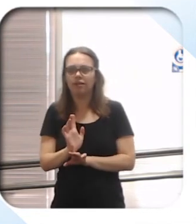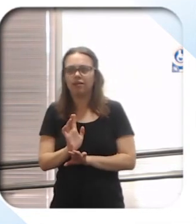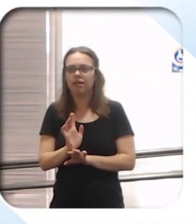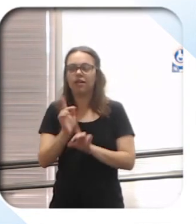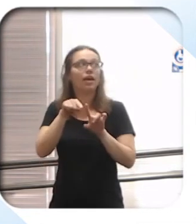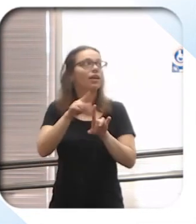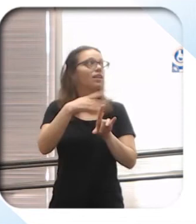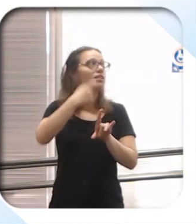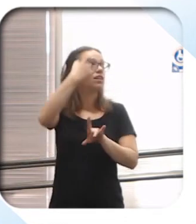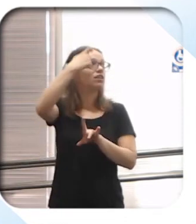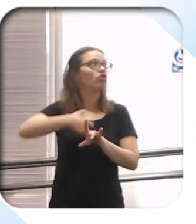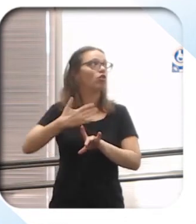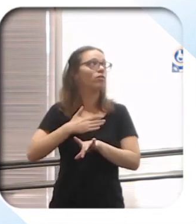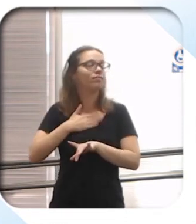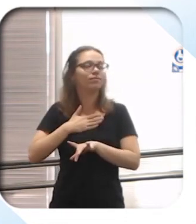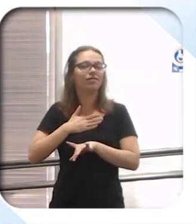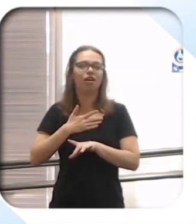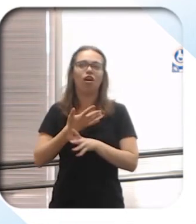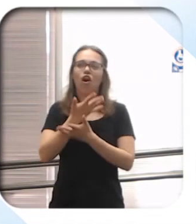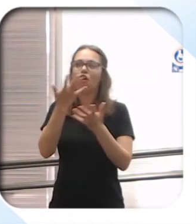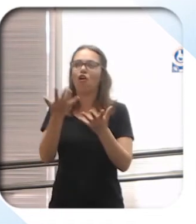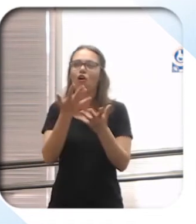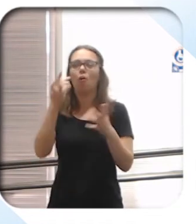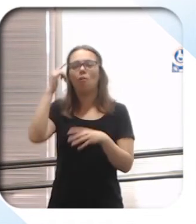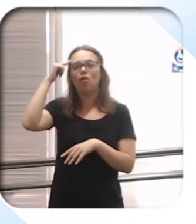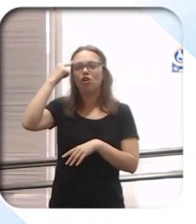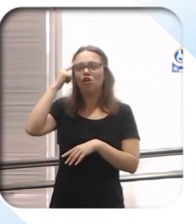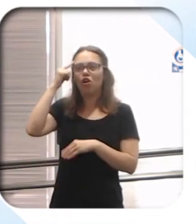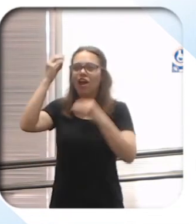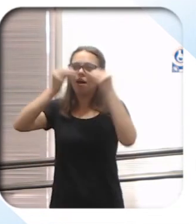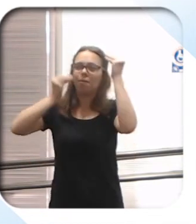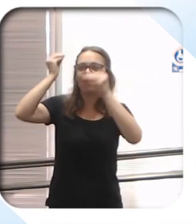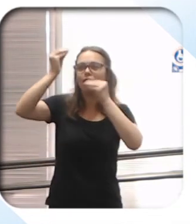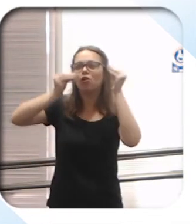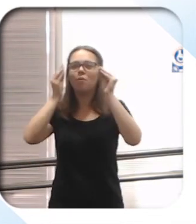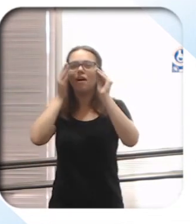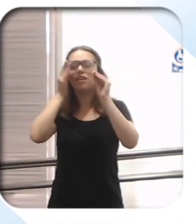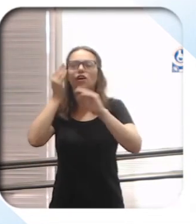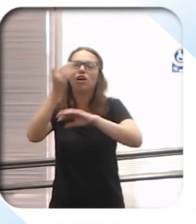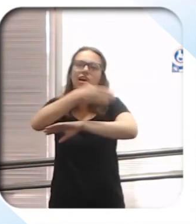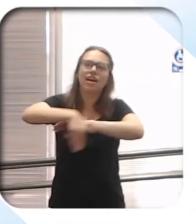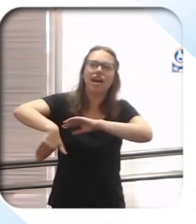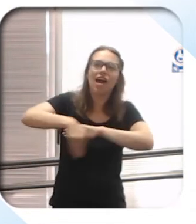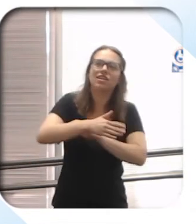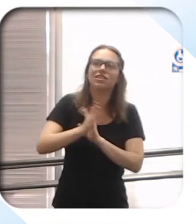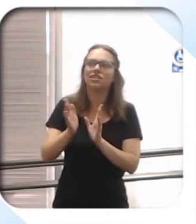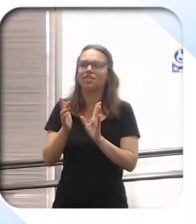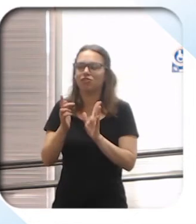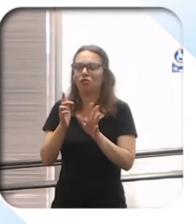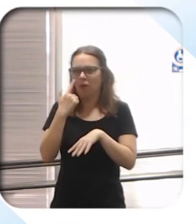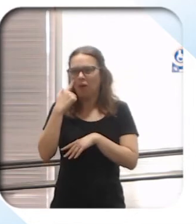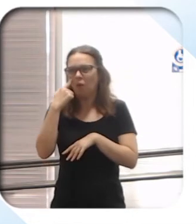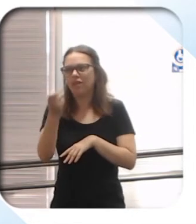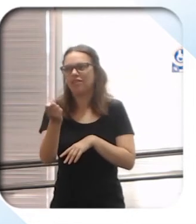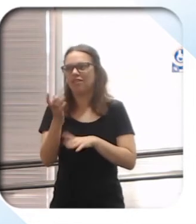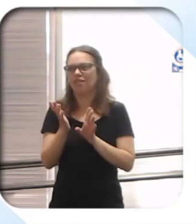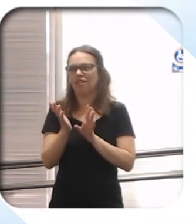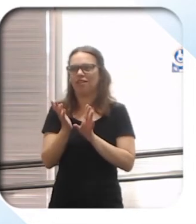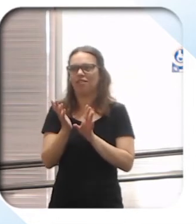Esta sería yo, esta que está ahí, como loca, preocupadísima de cuando cruzan la calle. Me vi muy identificada con esa